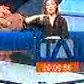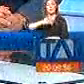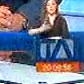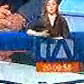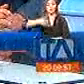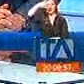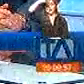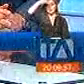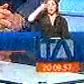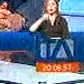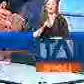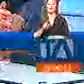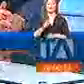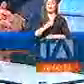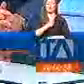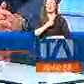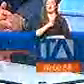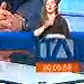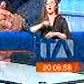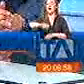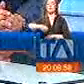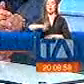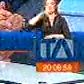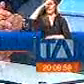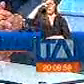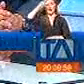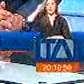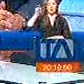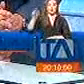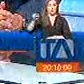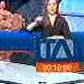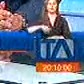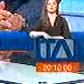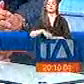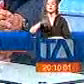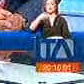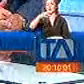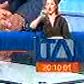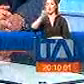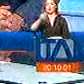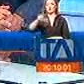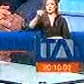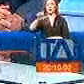de comunicación de propiedad del mexicano Ángel González, que maneja el